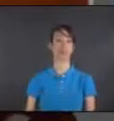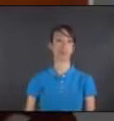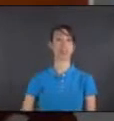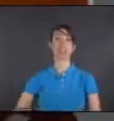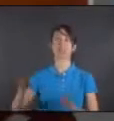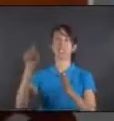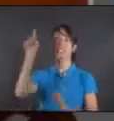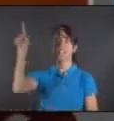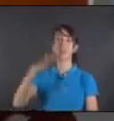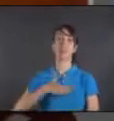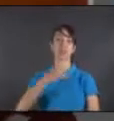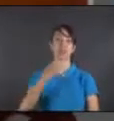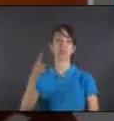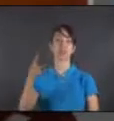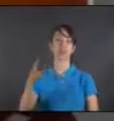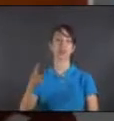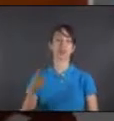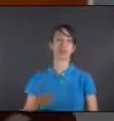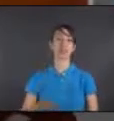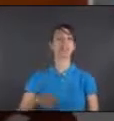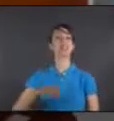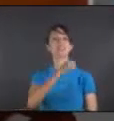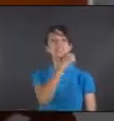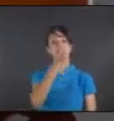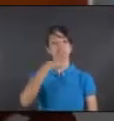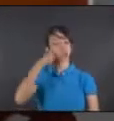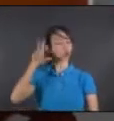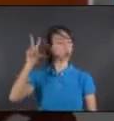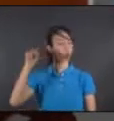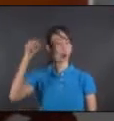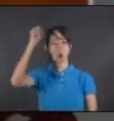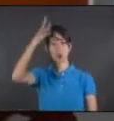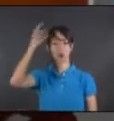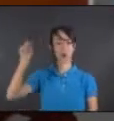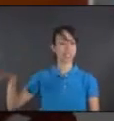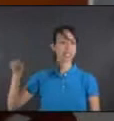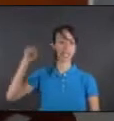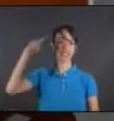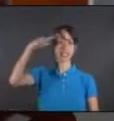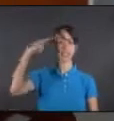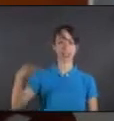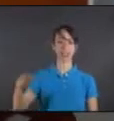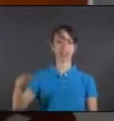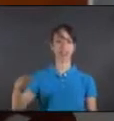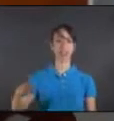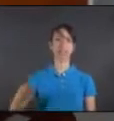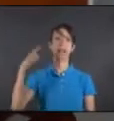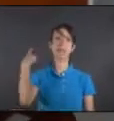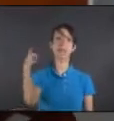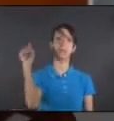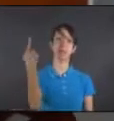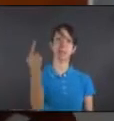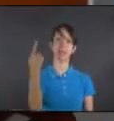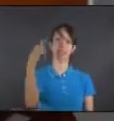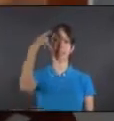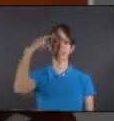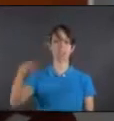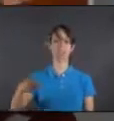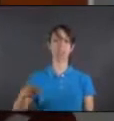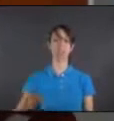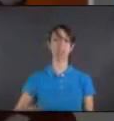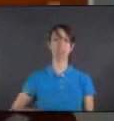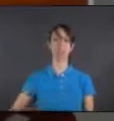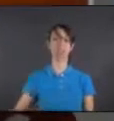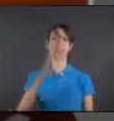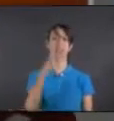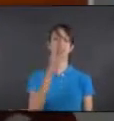Si cuando, hermano, cuando alguien le dice, ah, usted se llama fulano de tal, mucho gusto, hermano fulano.